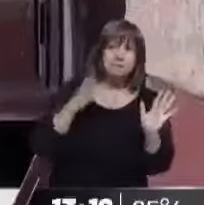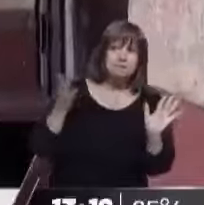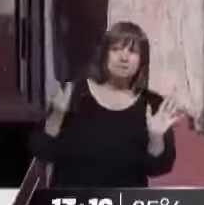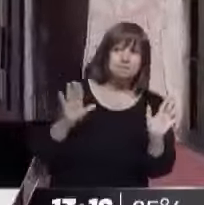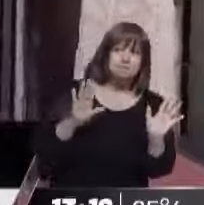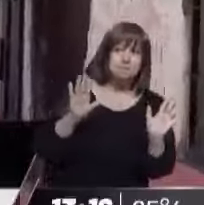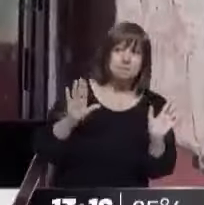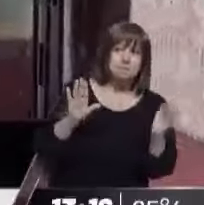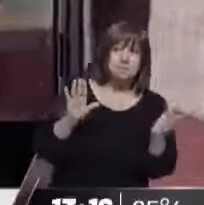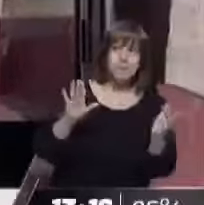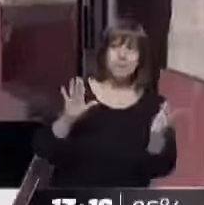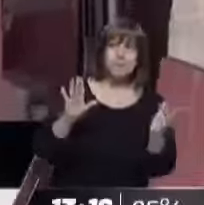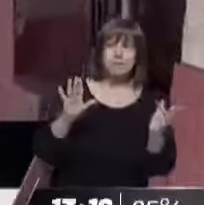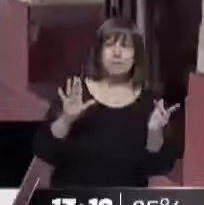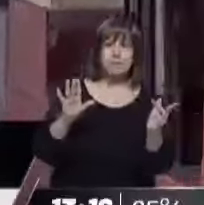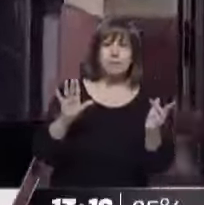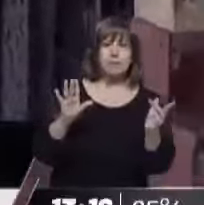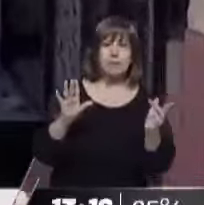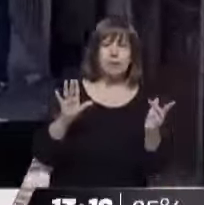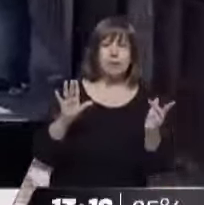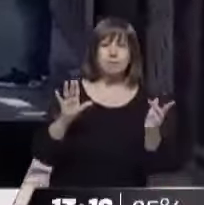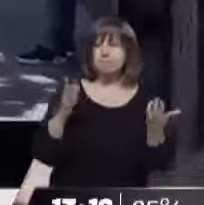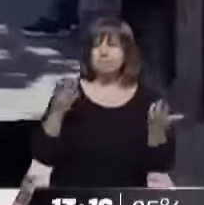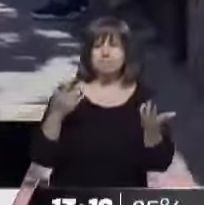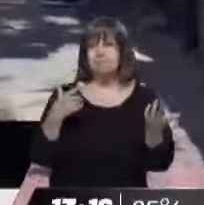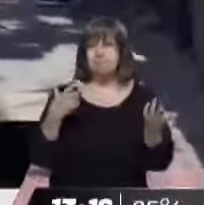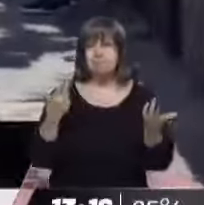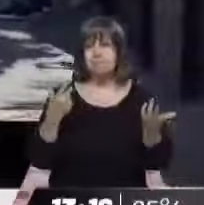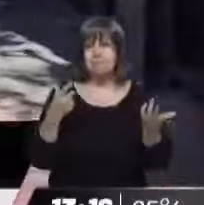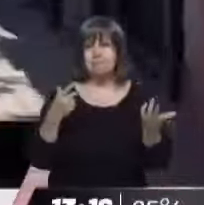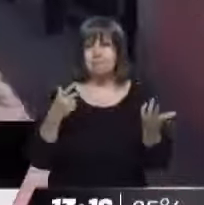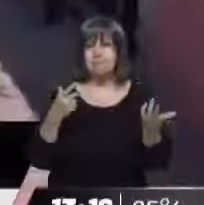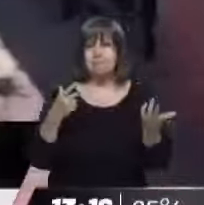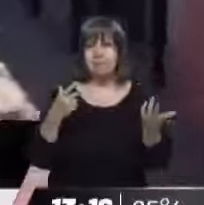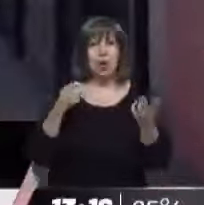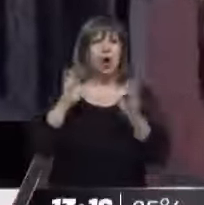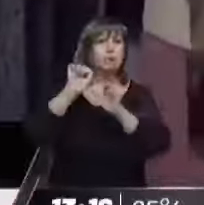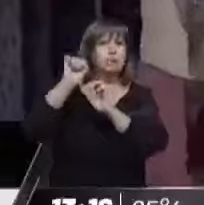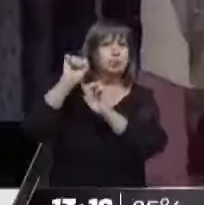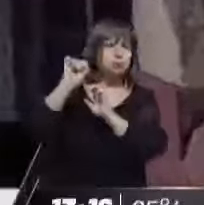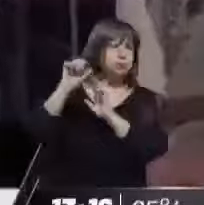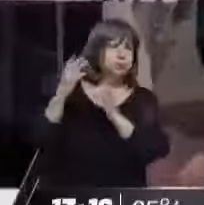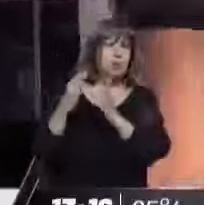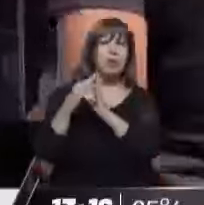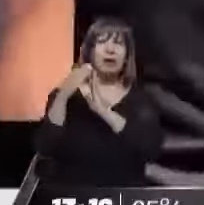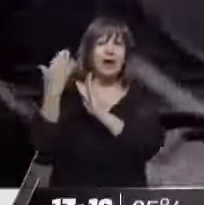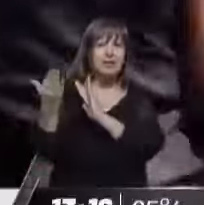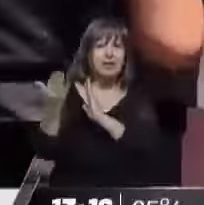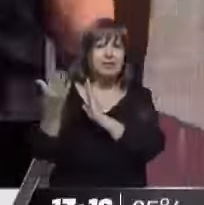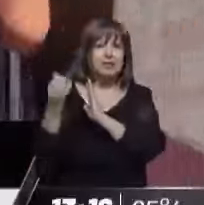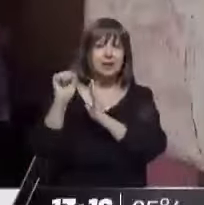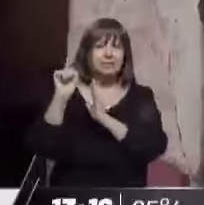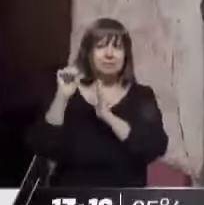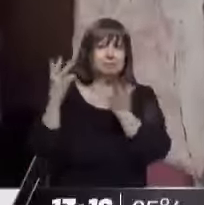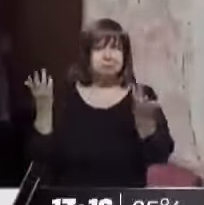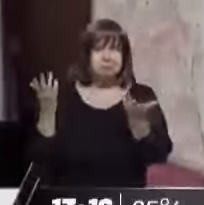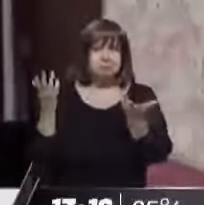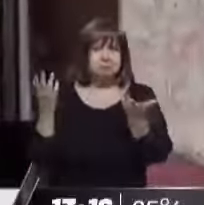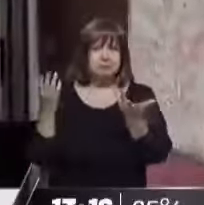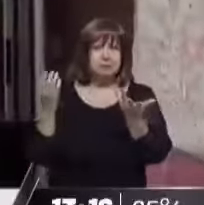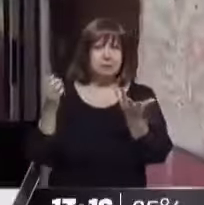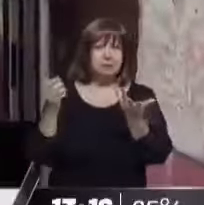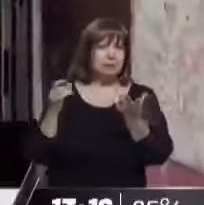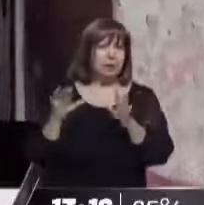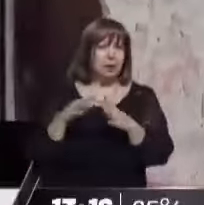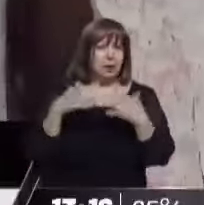cerrado. A ver qué podemos observar. Nosotros nos podemos acercar hasta acá. Y para los vecinos también. Bueno. Se